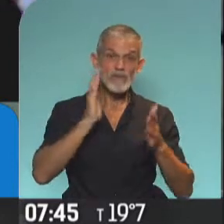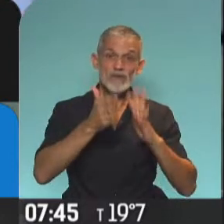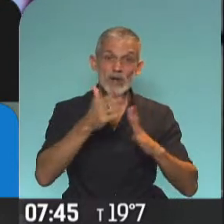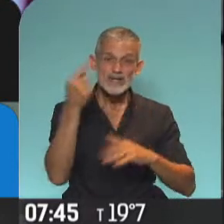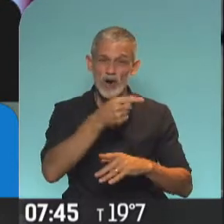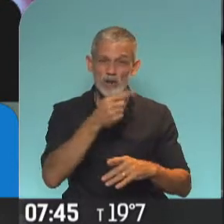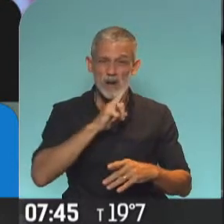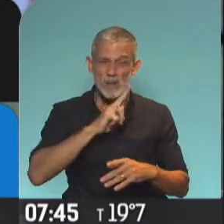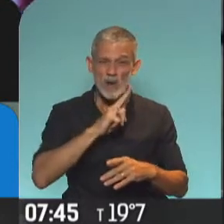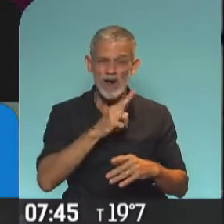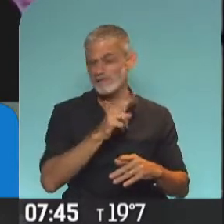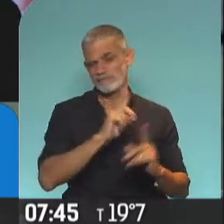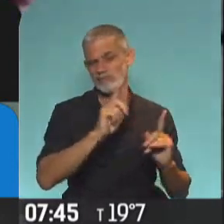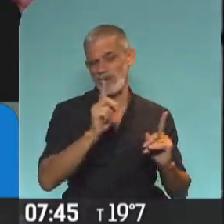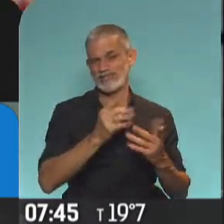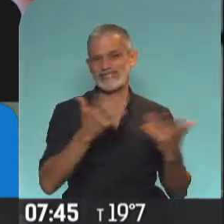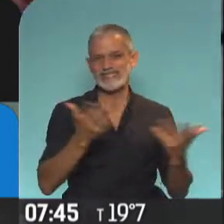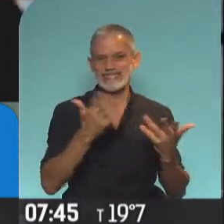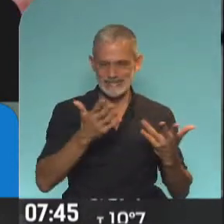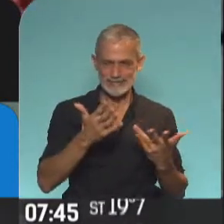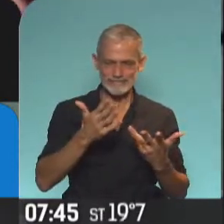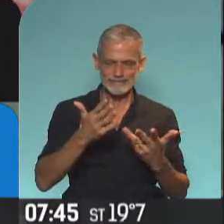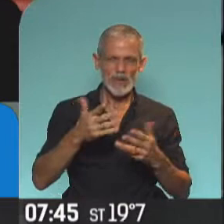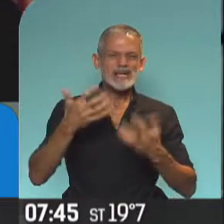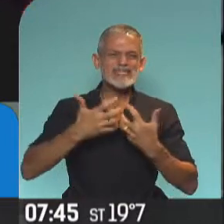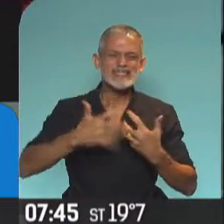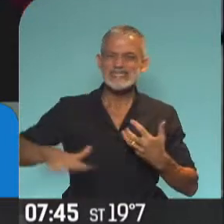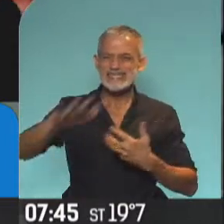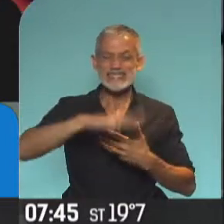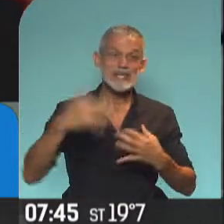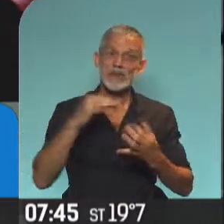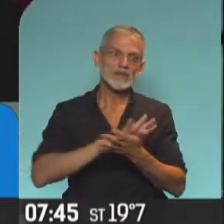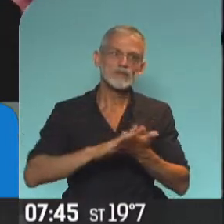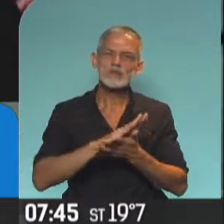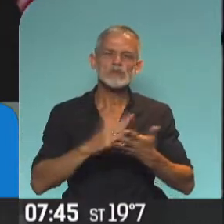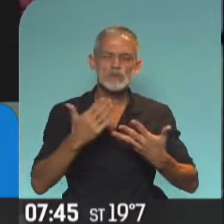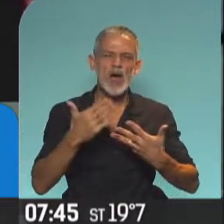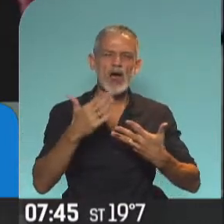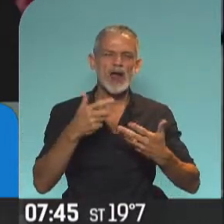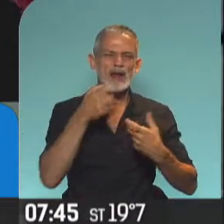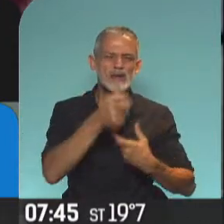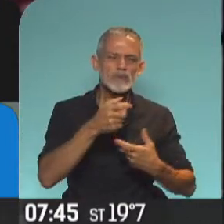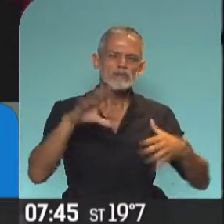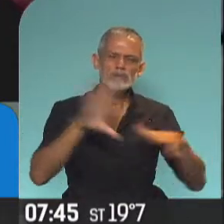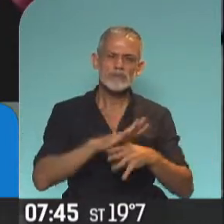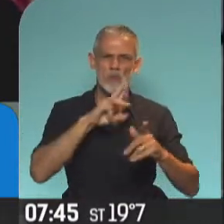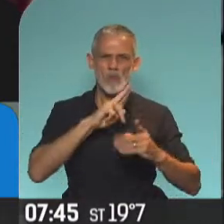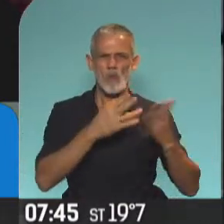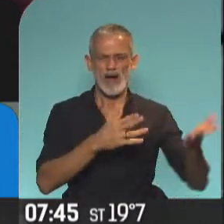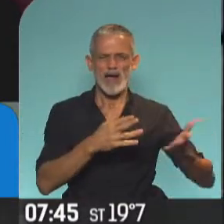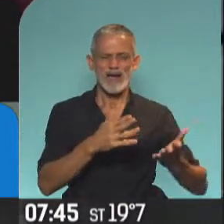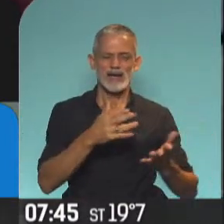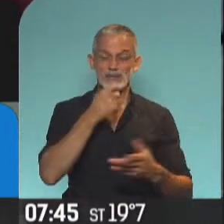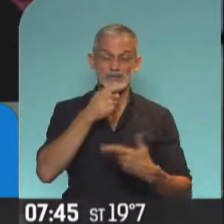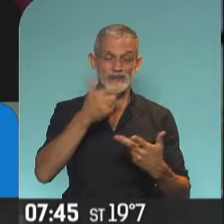contra las mujeres y es un desafío para el sistema en general poder dar respuesta a esas mujeres respuestas que les sirvan siempre traigo el caso